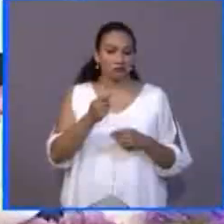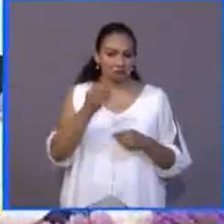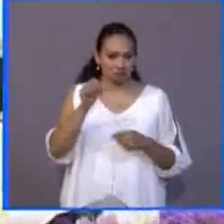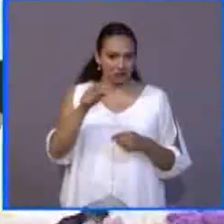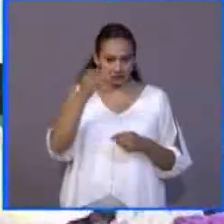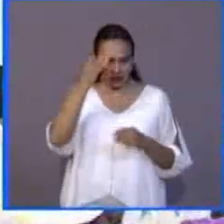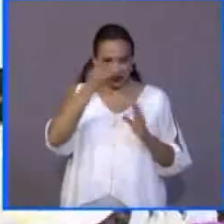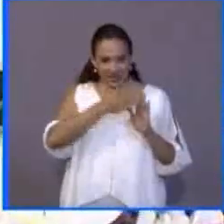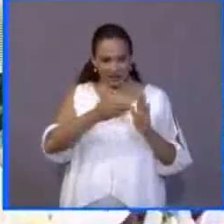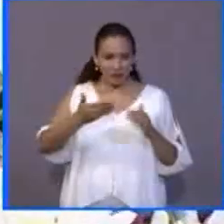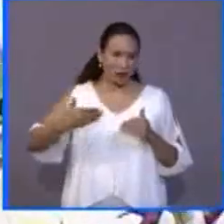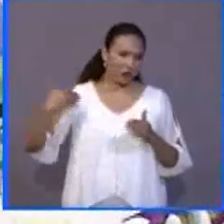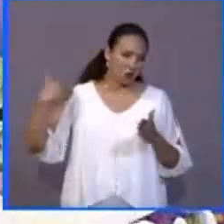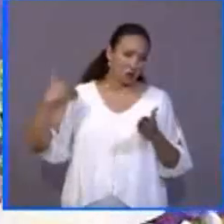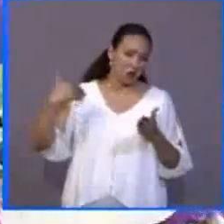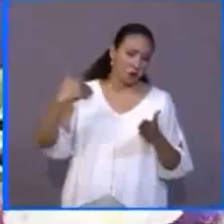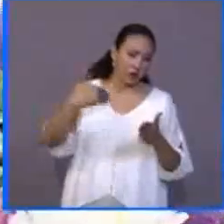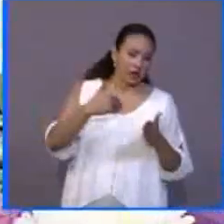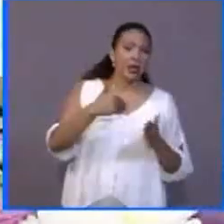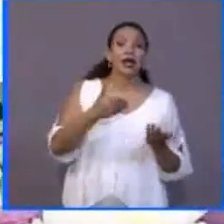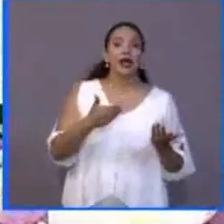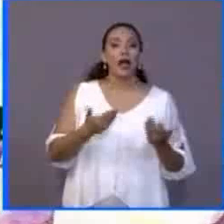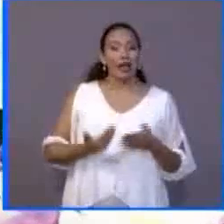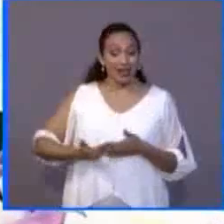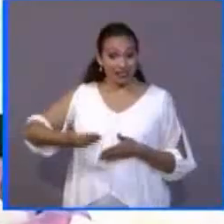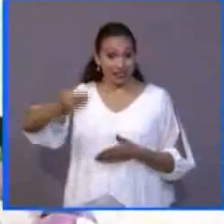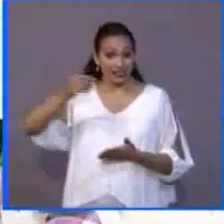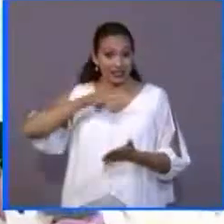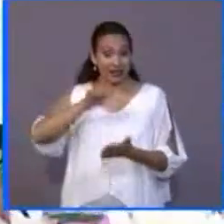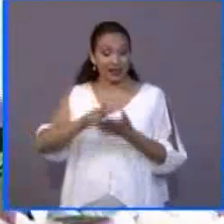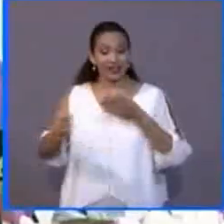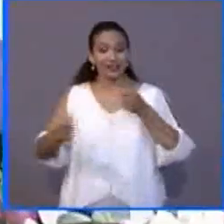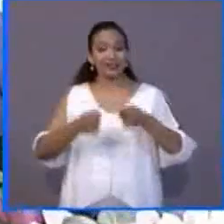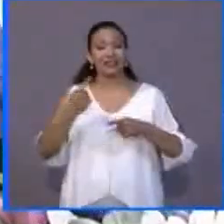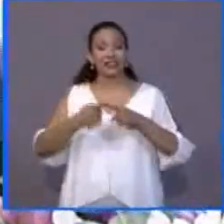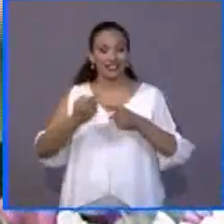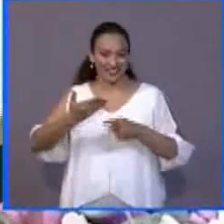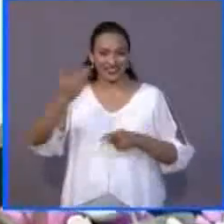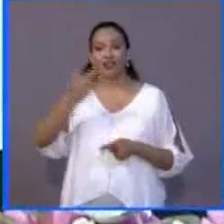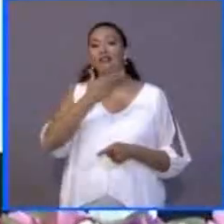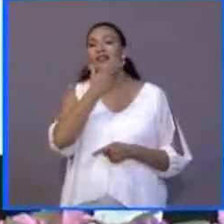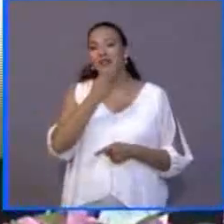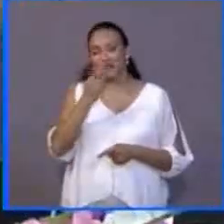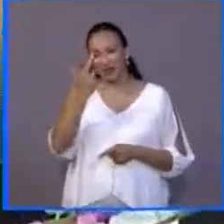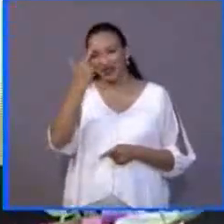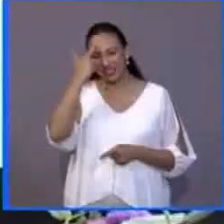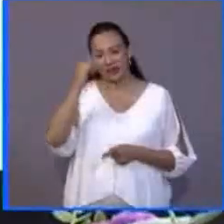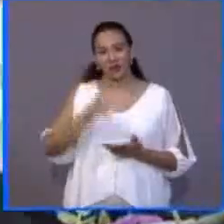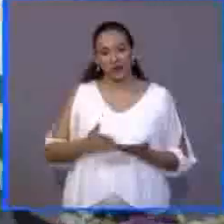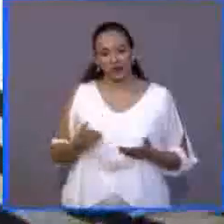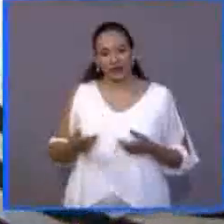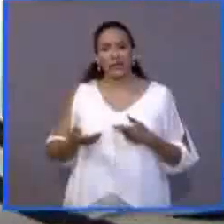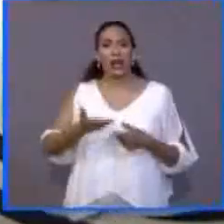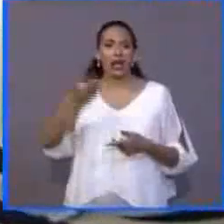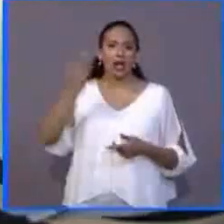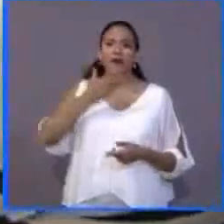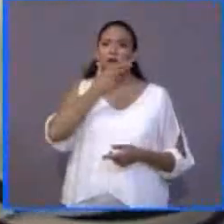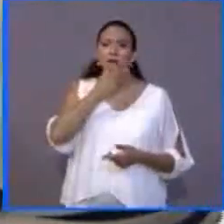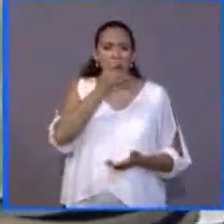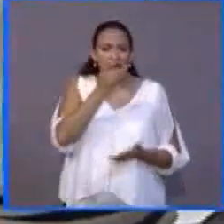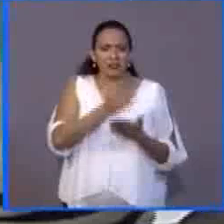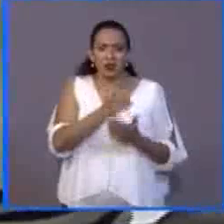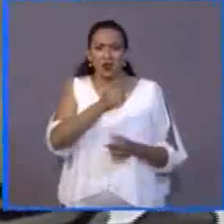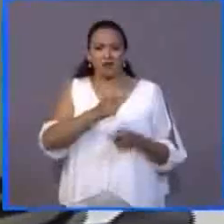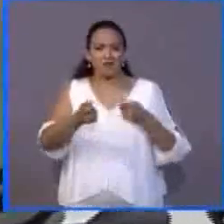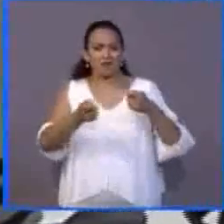tiempo el derecho ha sido una herramienta de patriarcado que ha funcionado en favor de un sistema masculino. Por todo lo